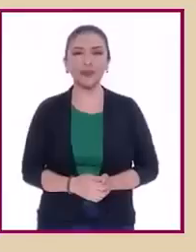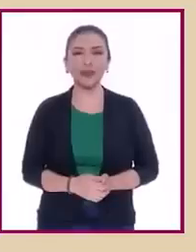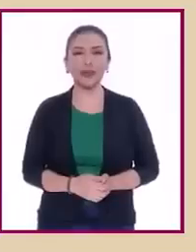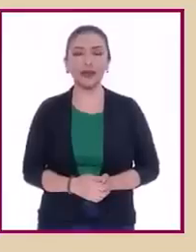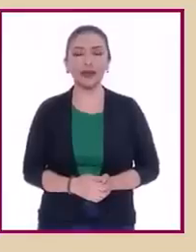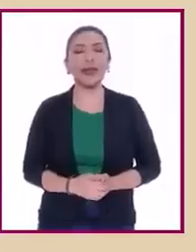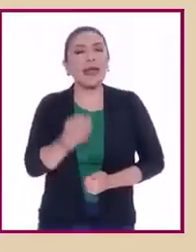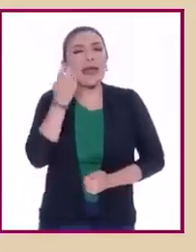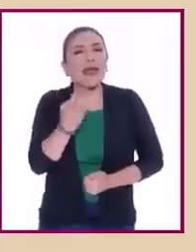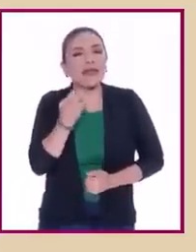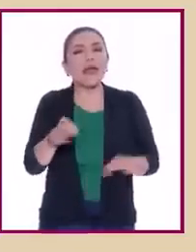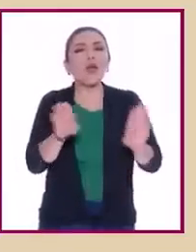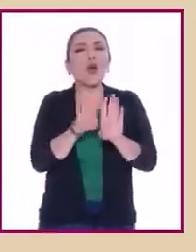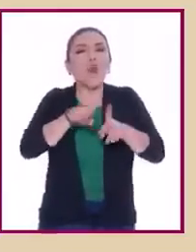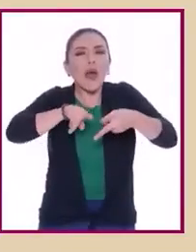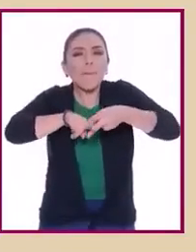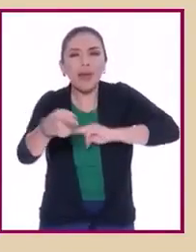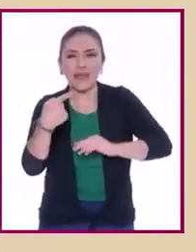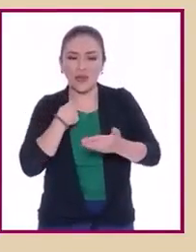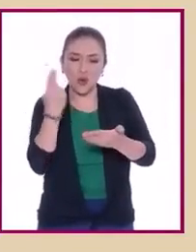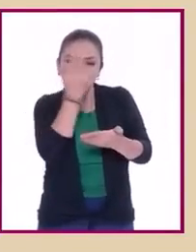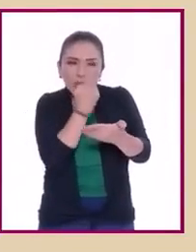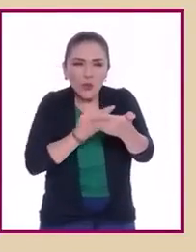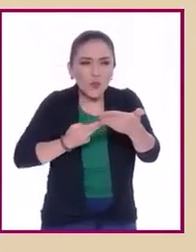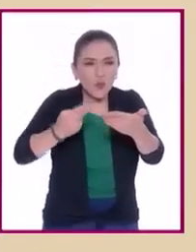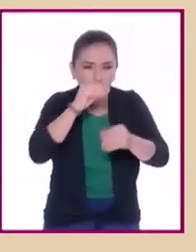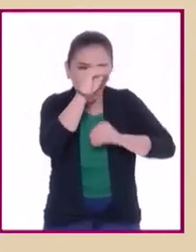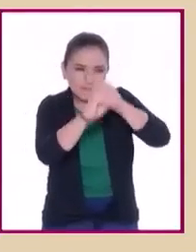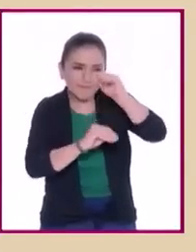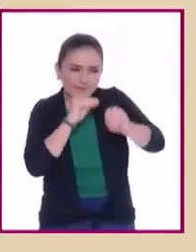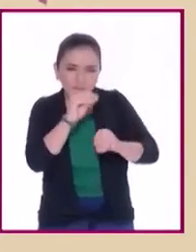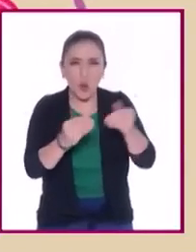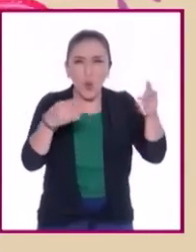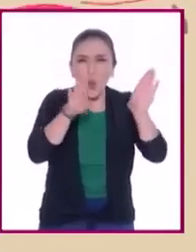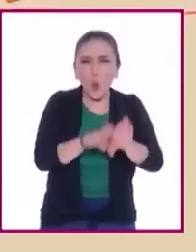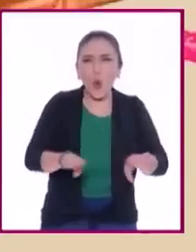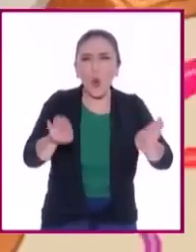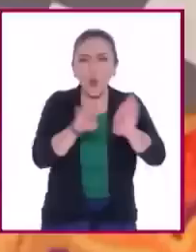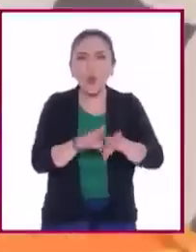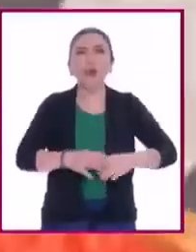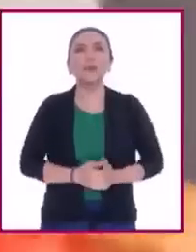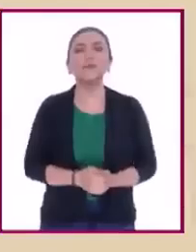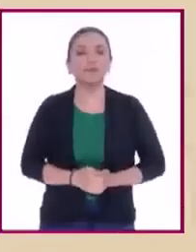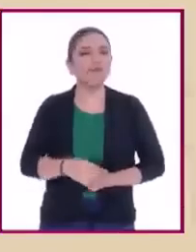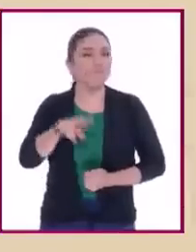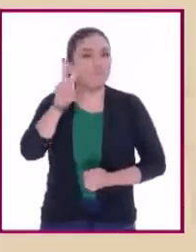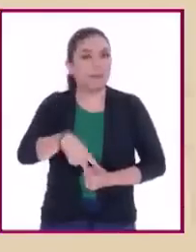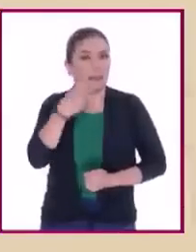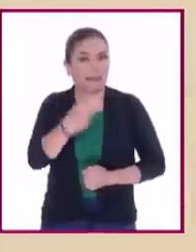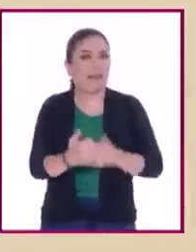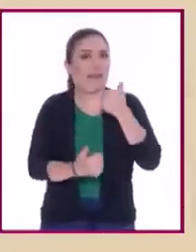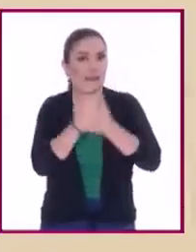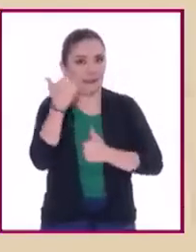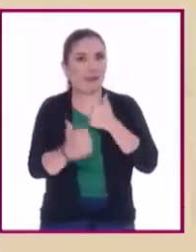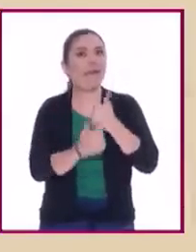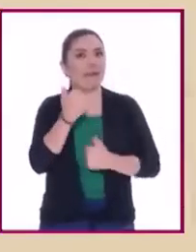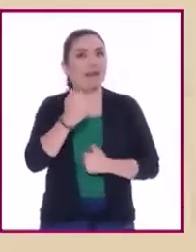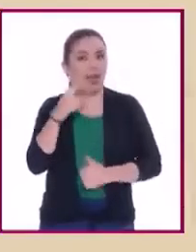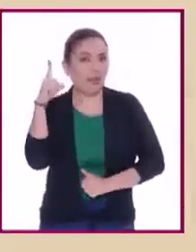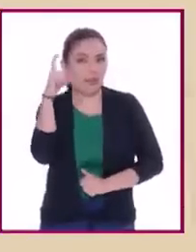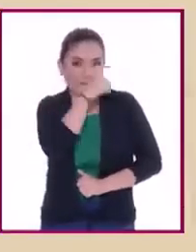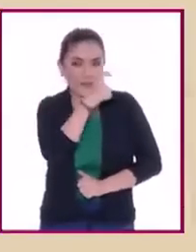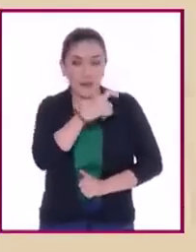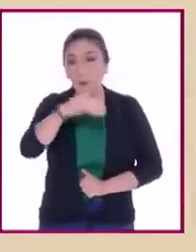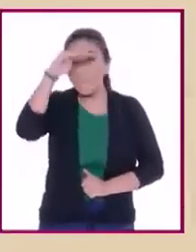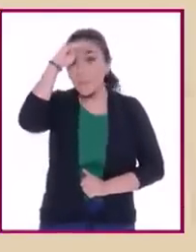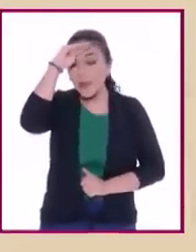comenzar a ilustrarlo o comenzar con los bocetos siempre es un reto porque no todo